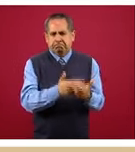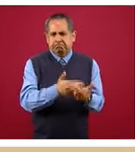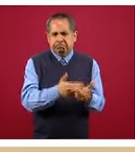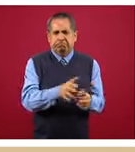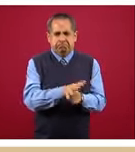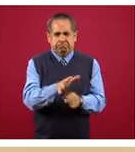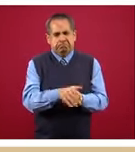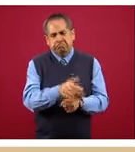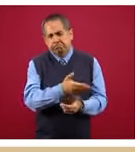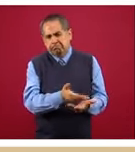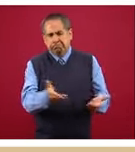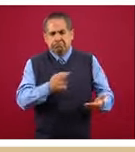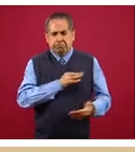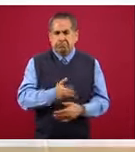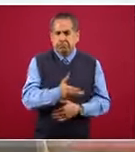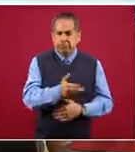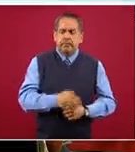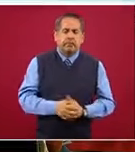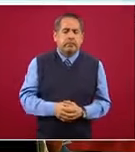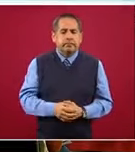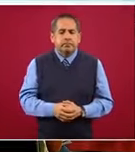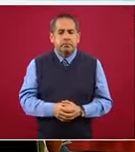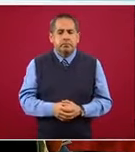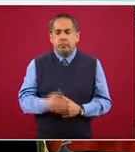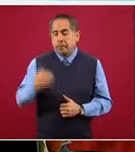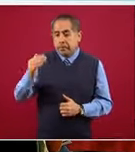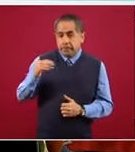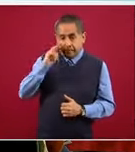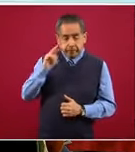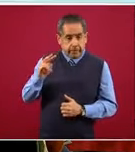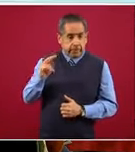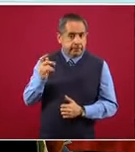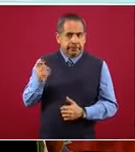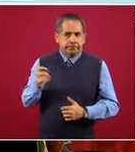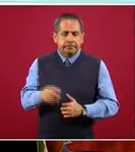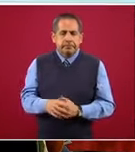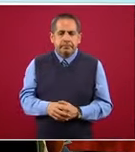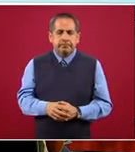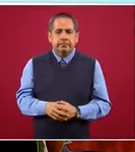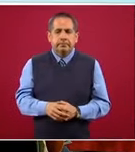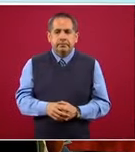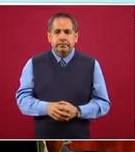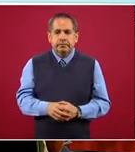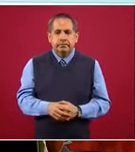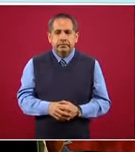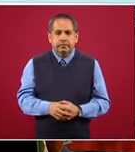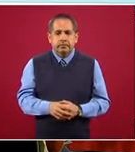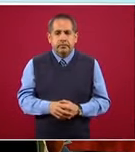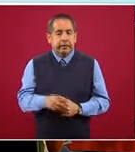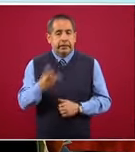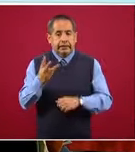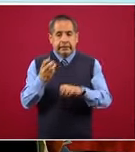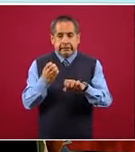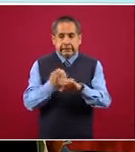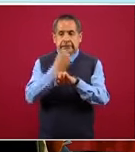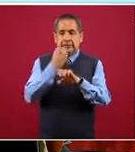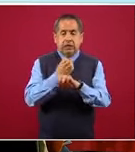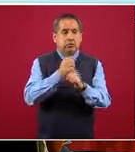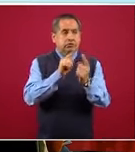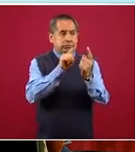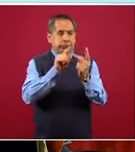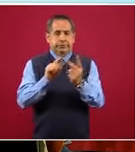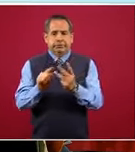camas. Veamos la siguiente diapositiva. Vamos a entrar al grupo de 3 estados que vamos a revisar el